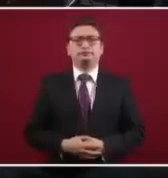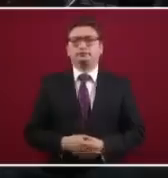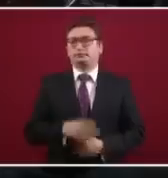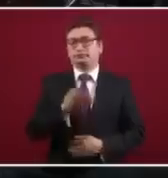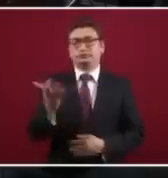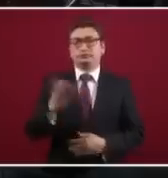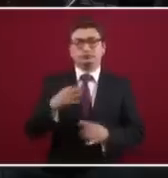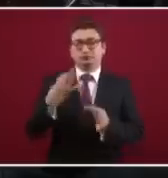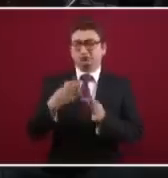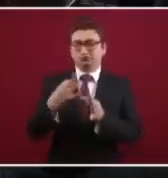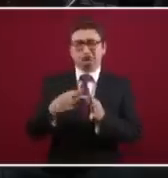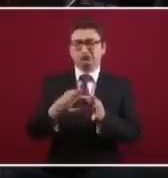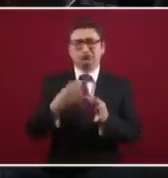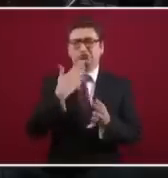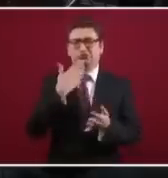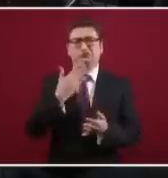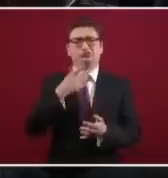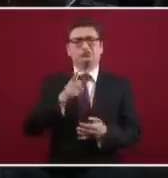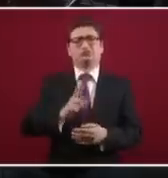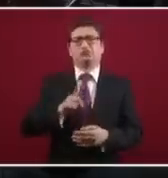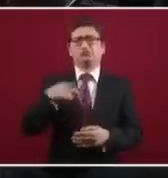cumplido con su función,